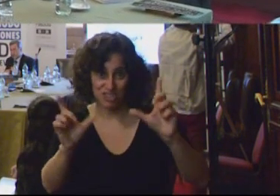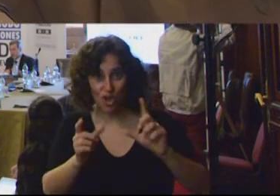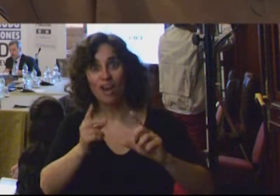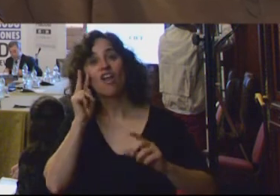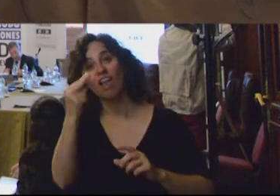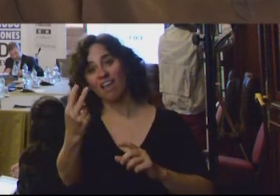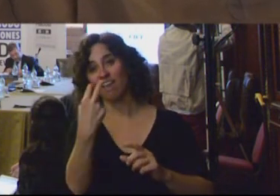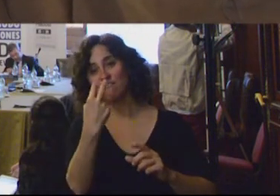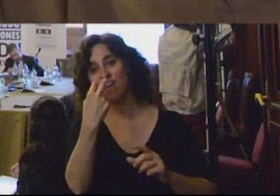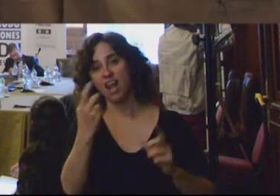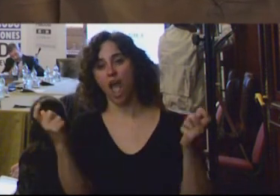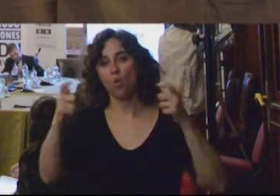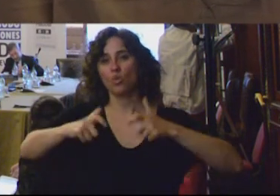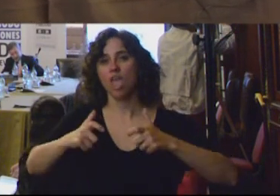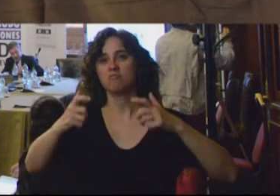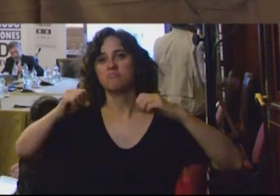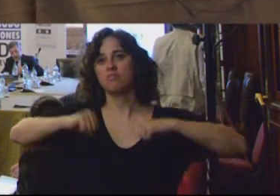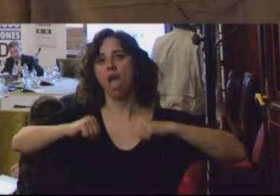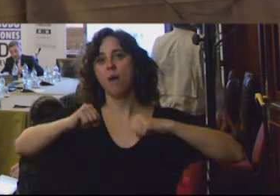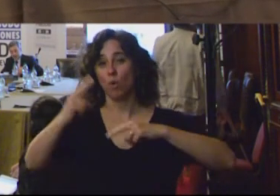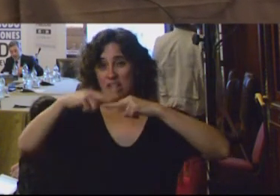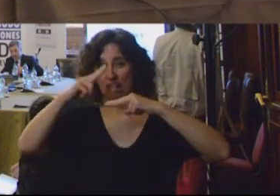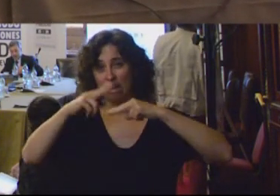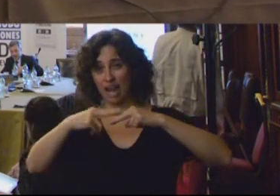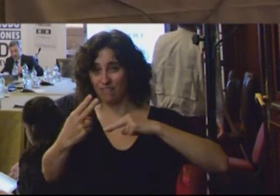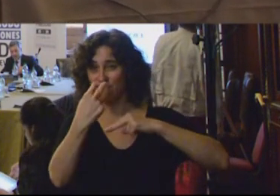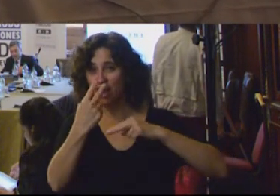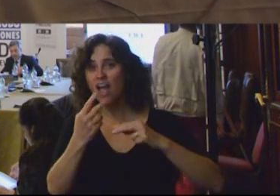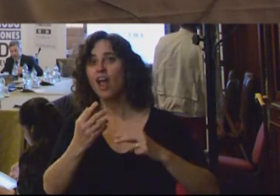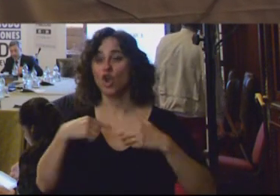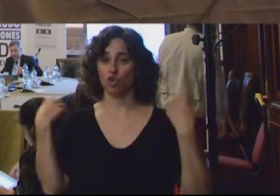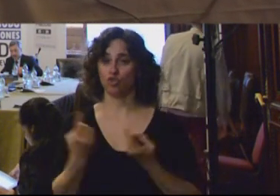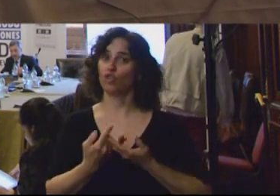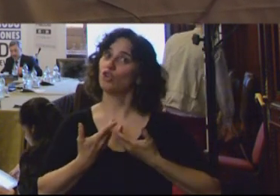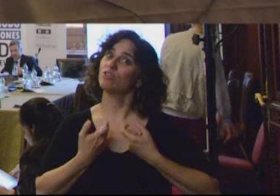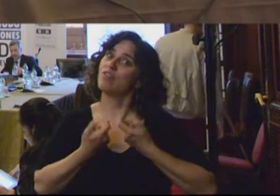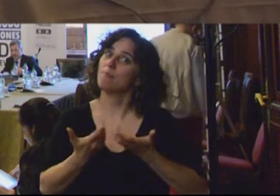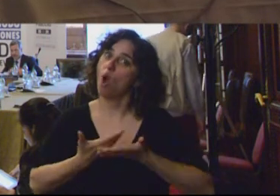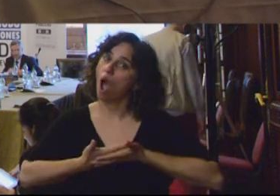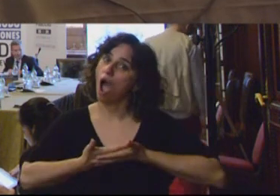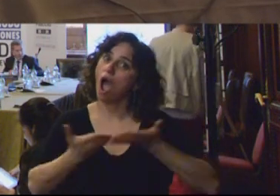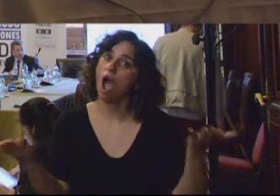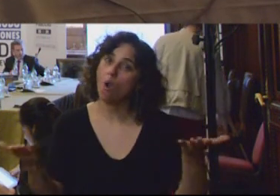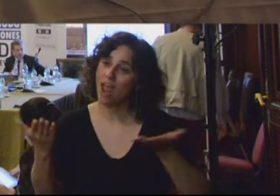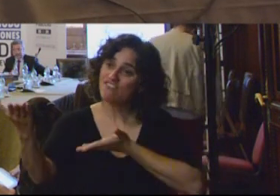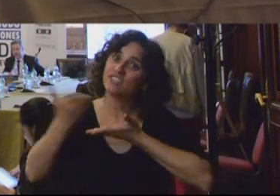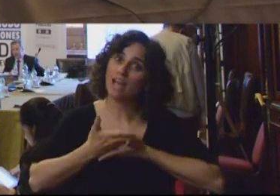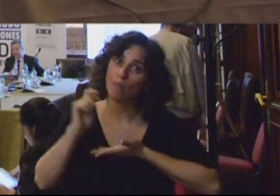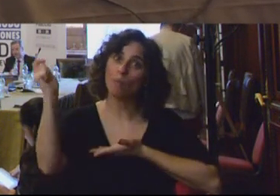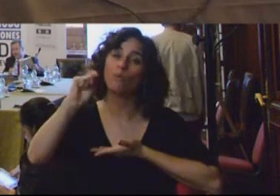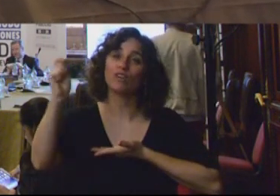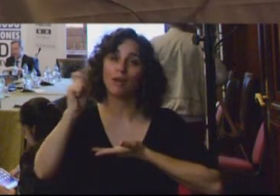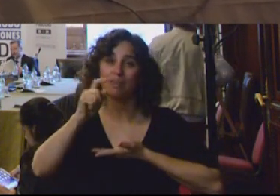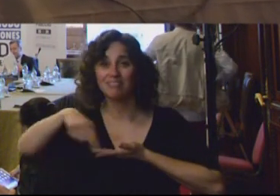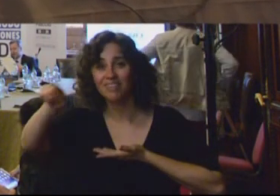las audiencias por internet, nuestra invitación pública para el desarrollo de